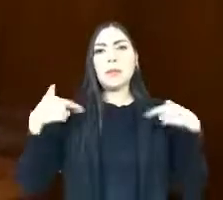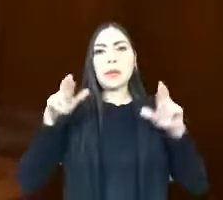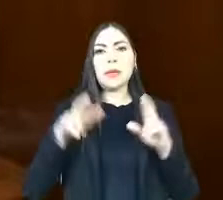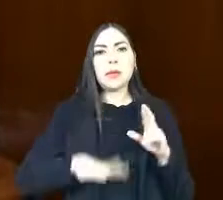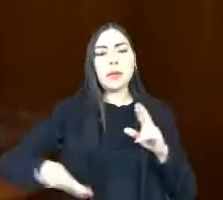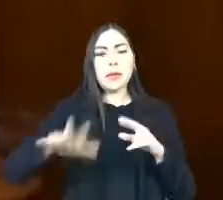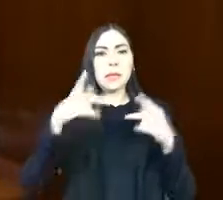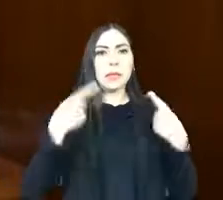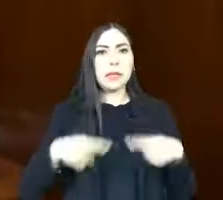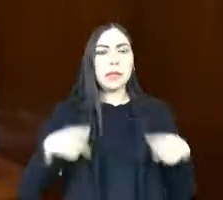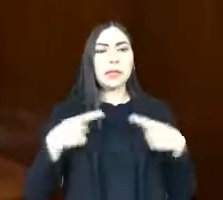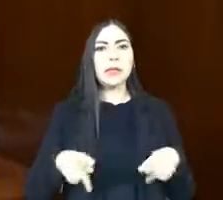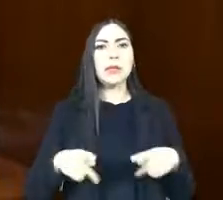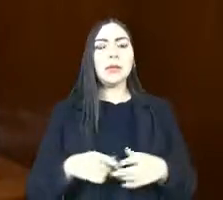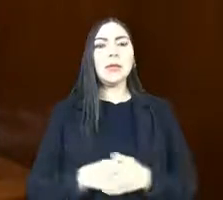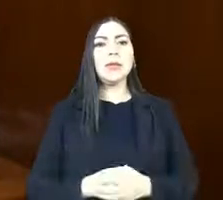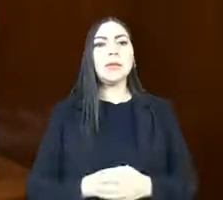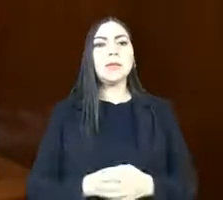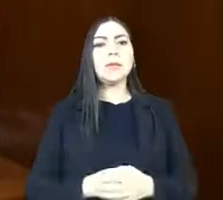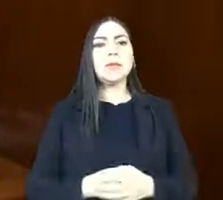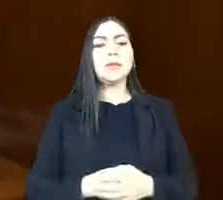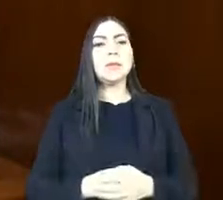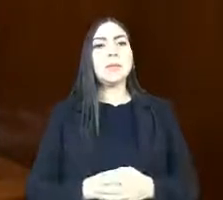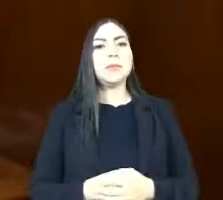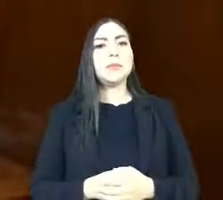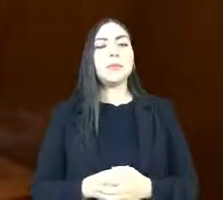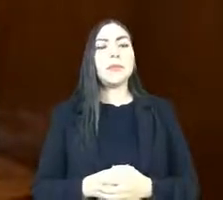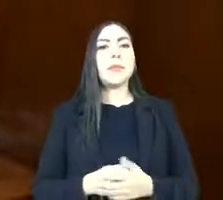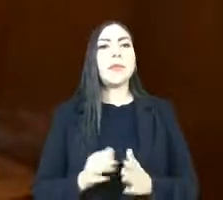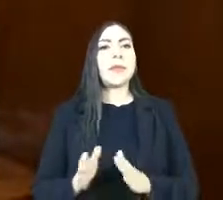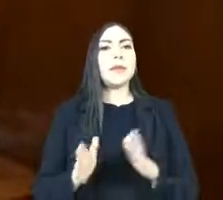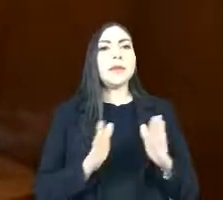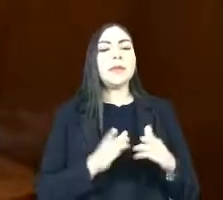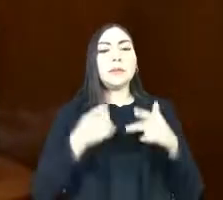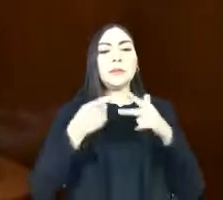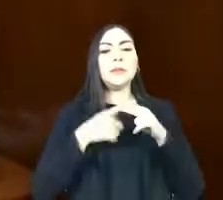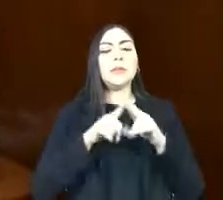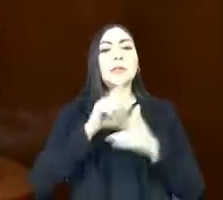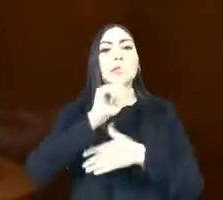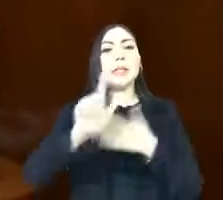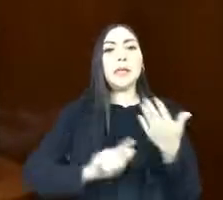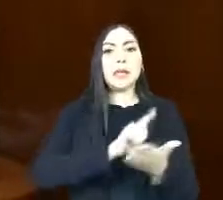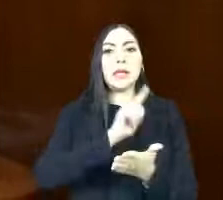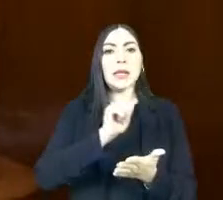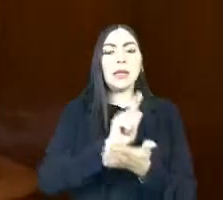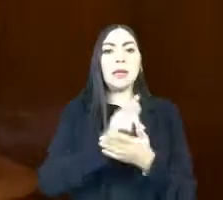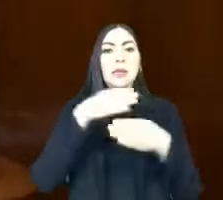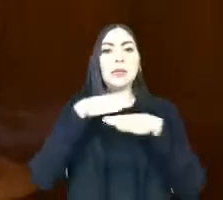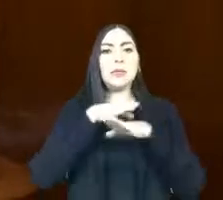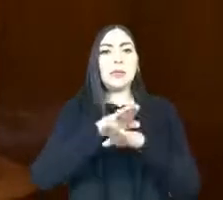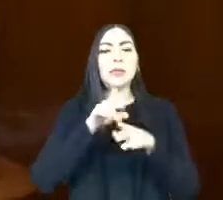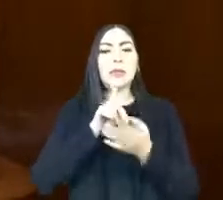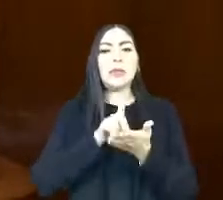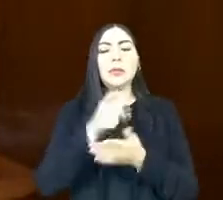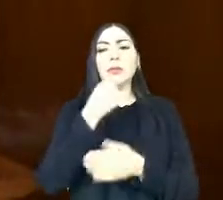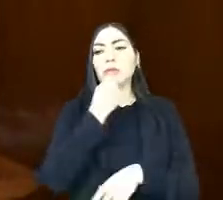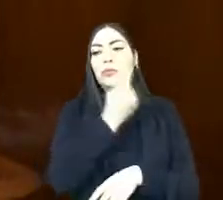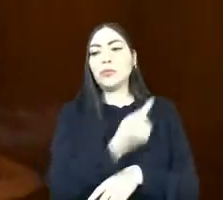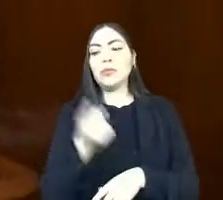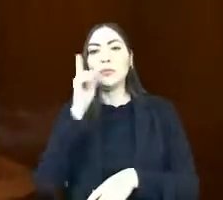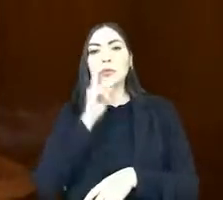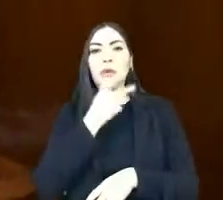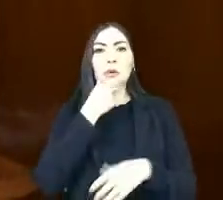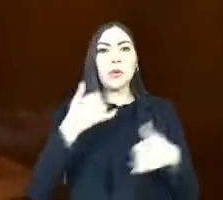Por otra parte a partir de la entrada en vigor de la Ley General de los derechos de niñas niños y